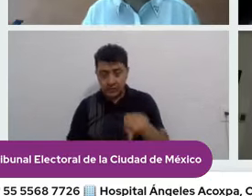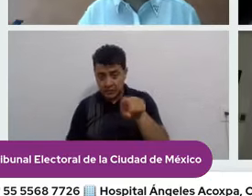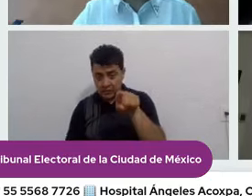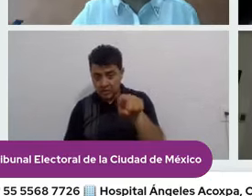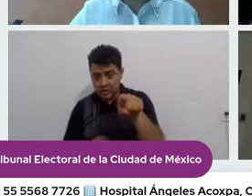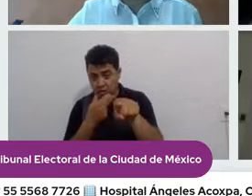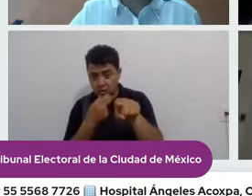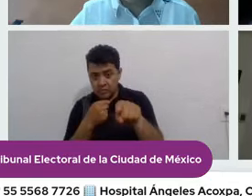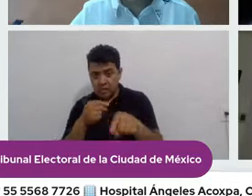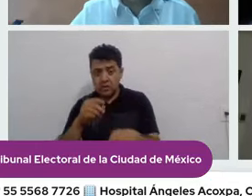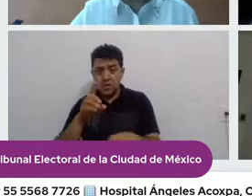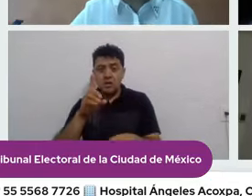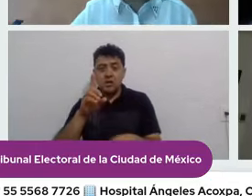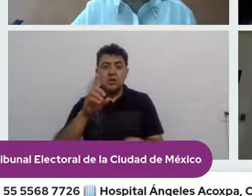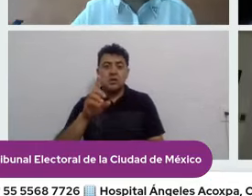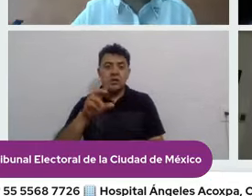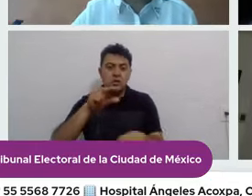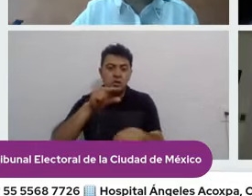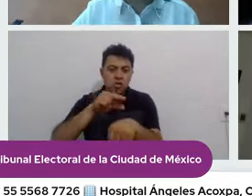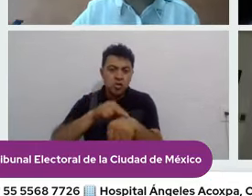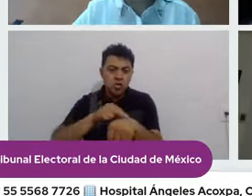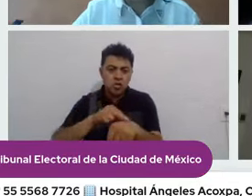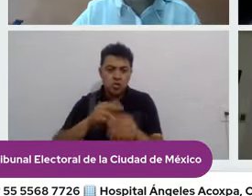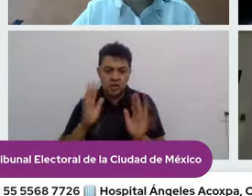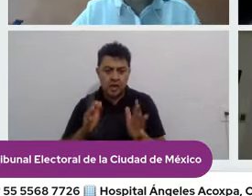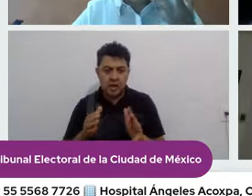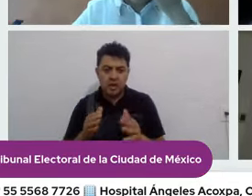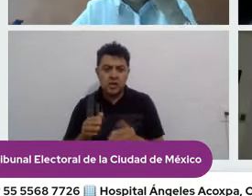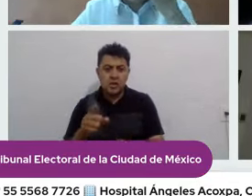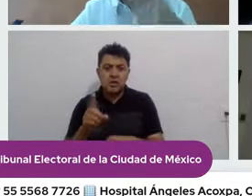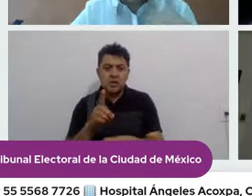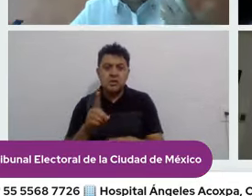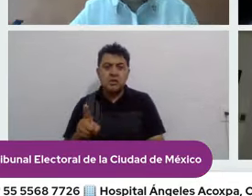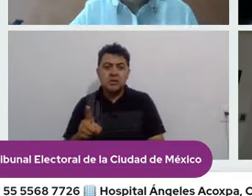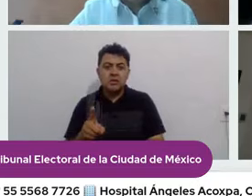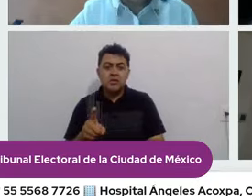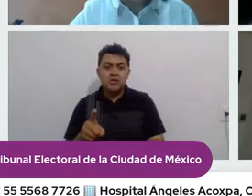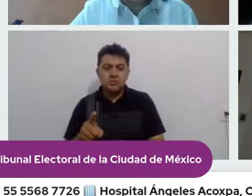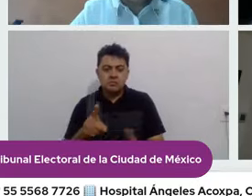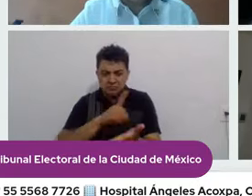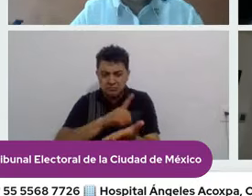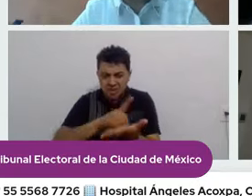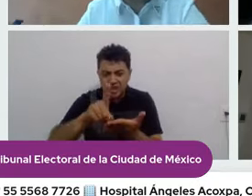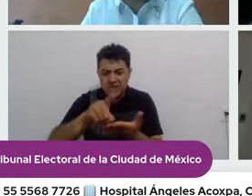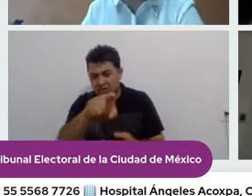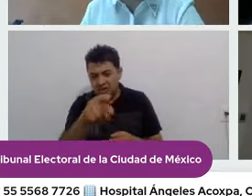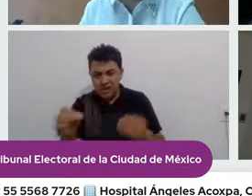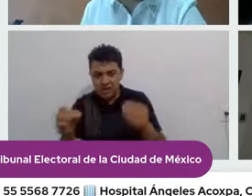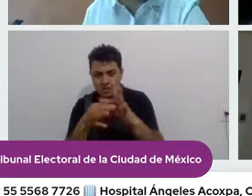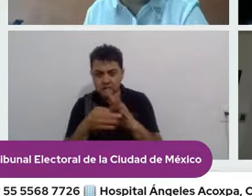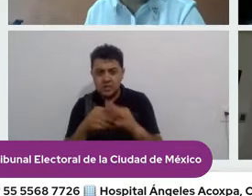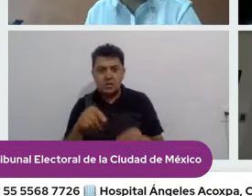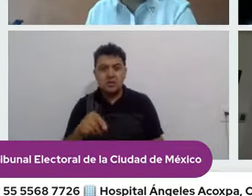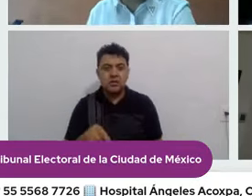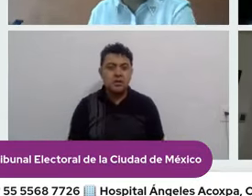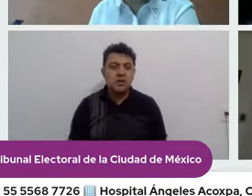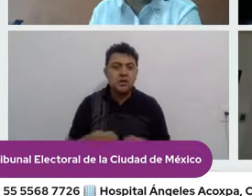revisar y consultar. Asimismo, bueno, pues sabemos que es la parte o el área de la